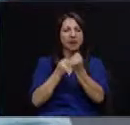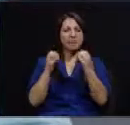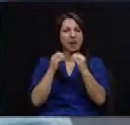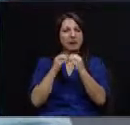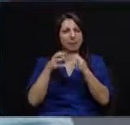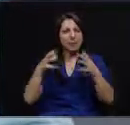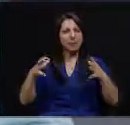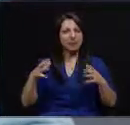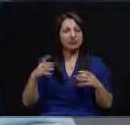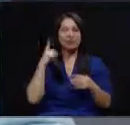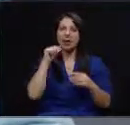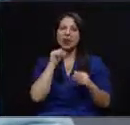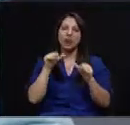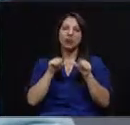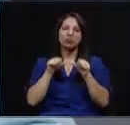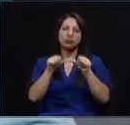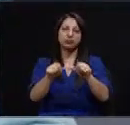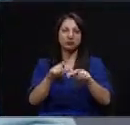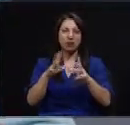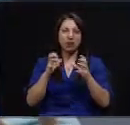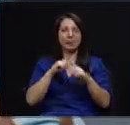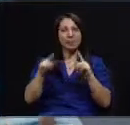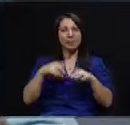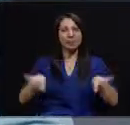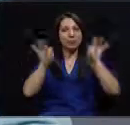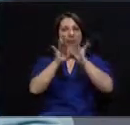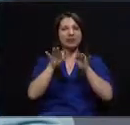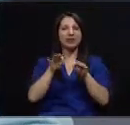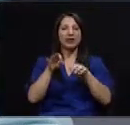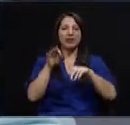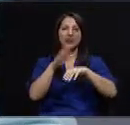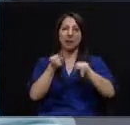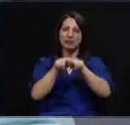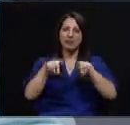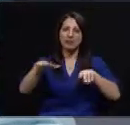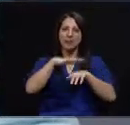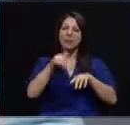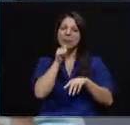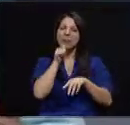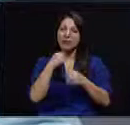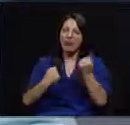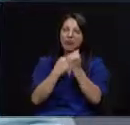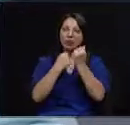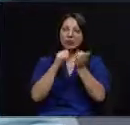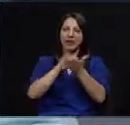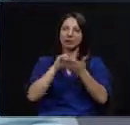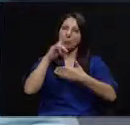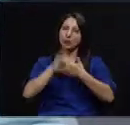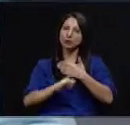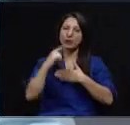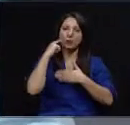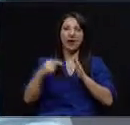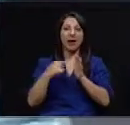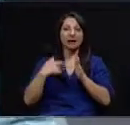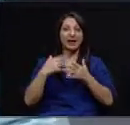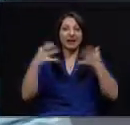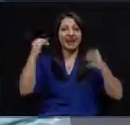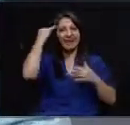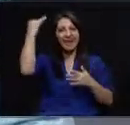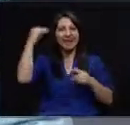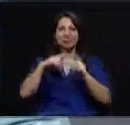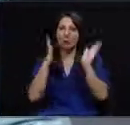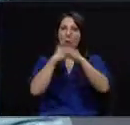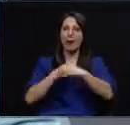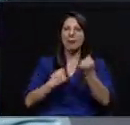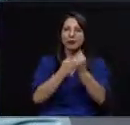cada vez más. Claro. Para no extenderme mucho, pero es importante, y llamo yo a la gente del sector privado a que apoye estas iniciativas, que a veces hay grandes